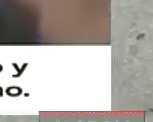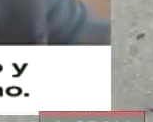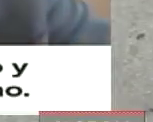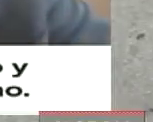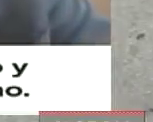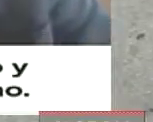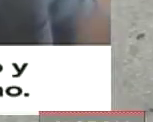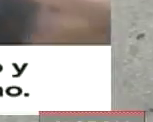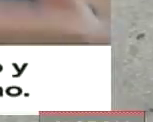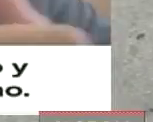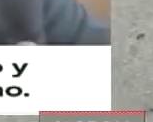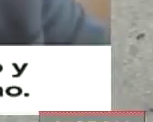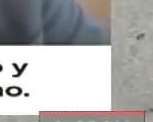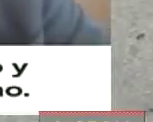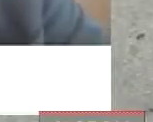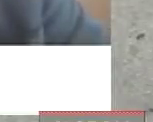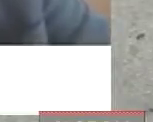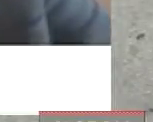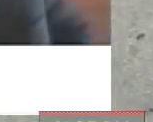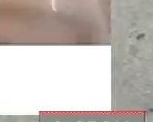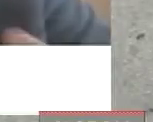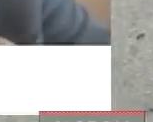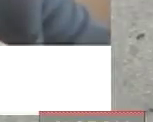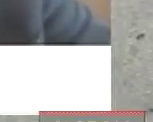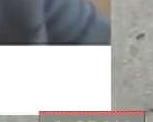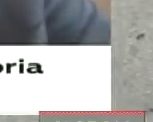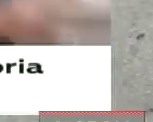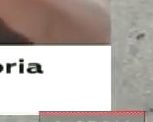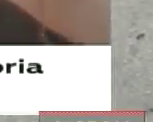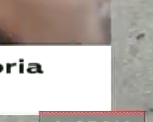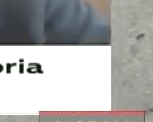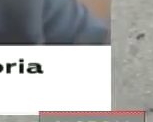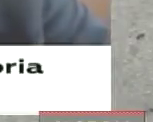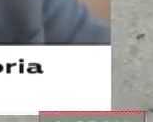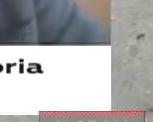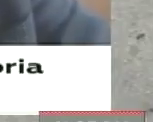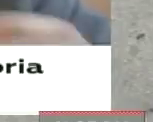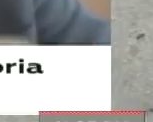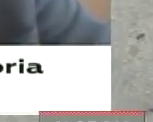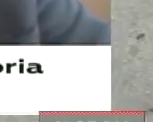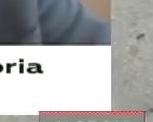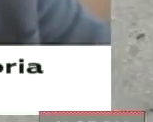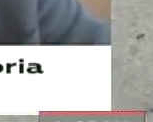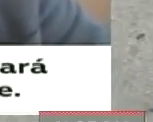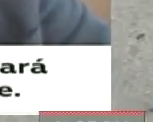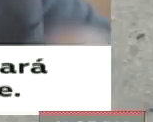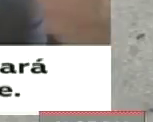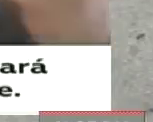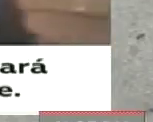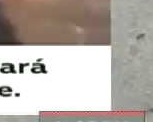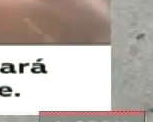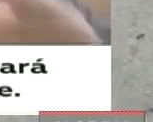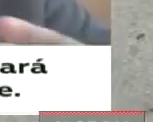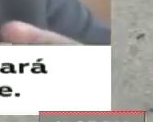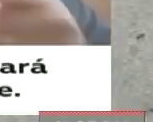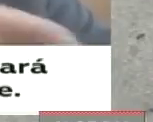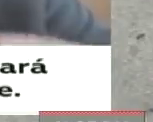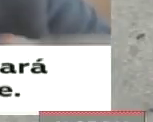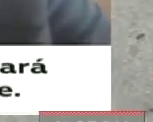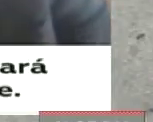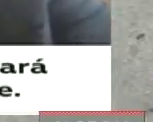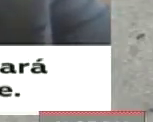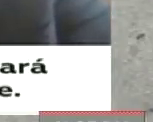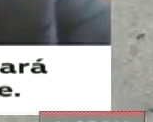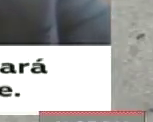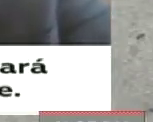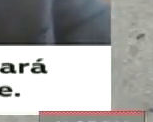capturar a un asilado y a un ciudadano ecuatoriano. Algo inaudito. Es un día de luto en historia de la humanidad, y la humanidad jamás